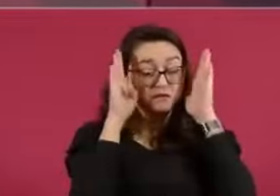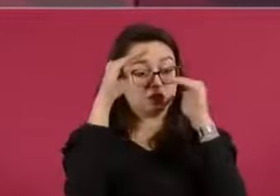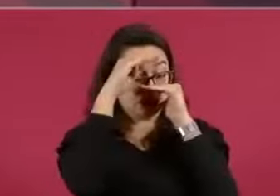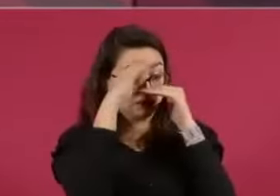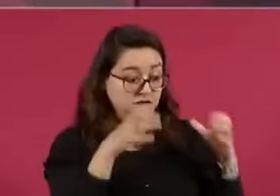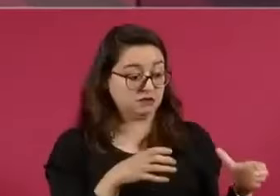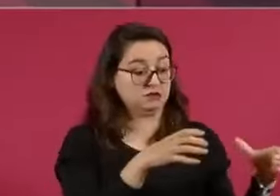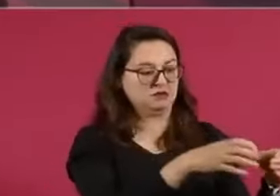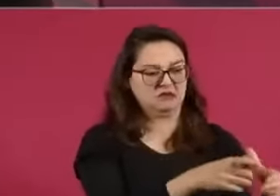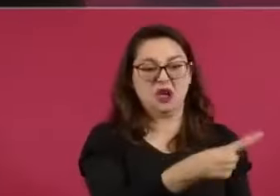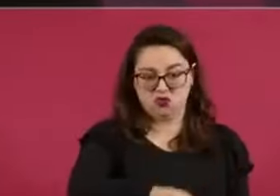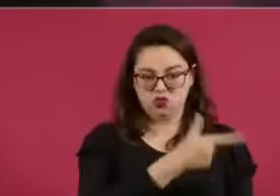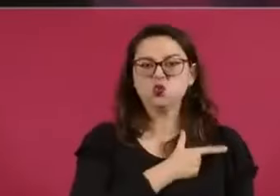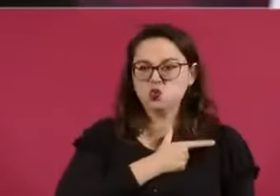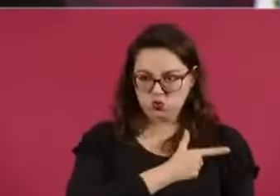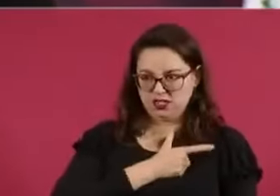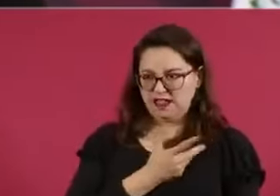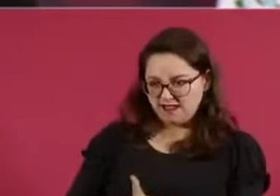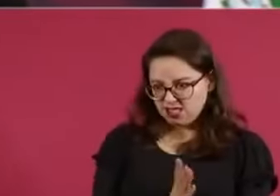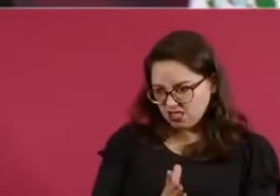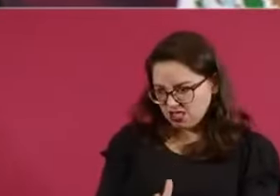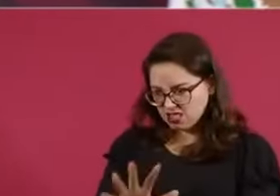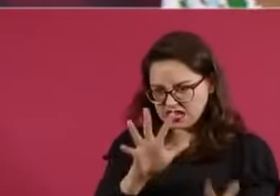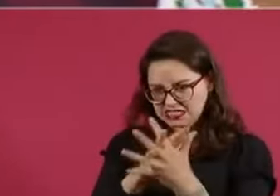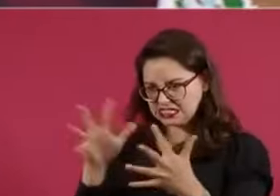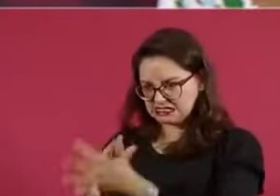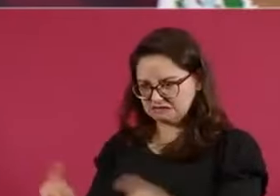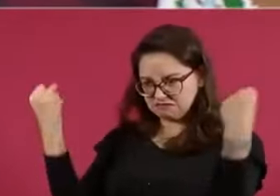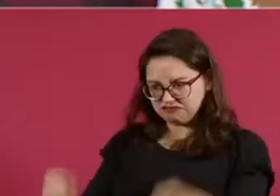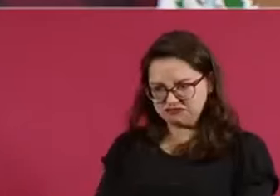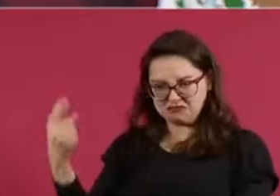de la mano dura, son fachos,